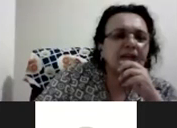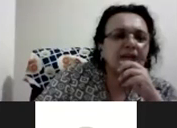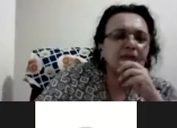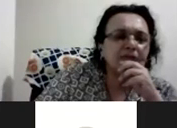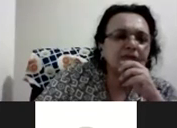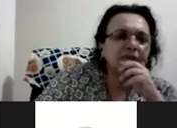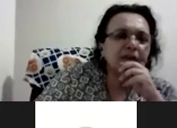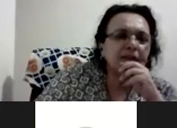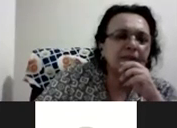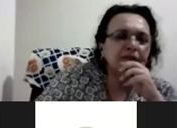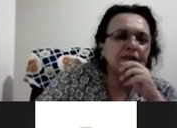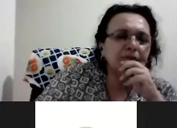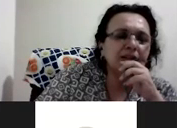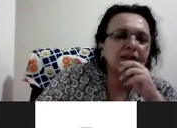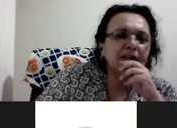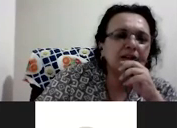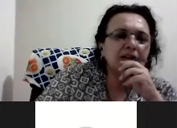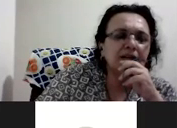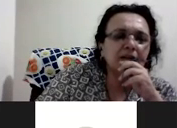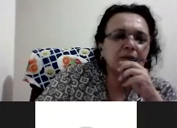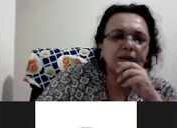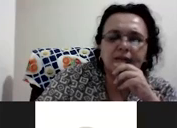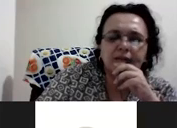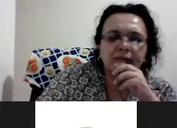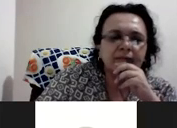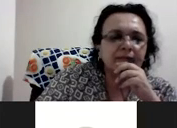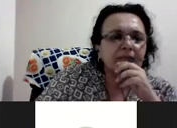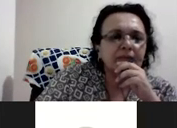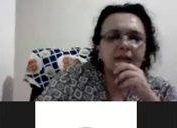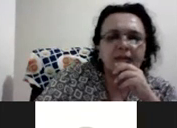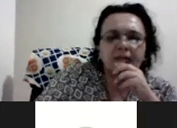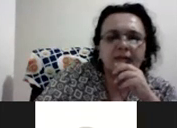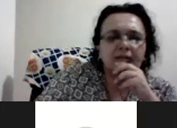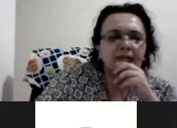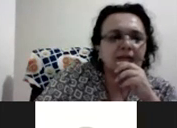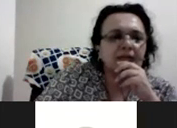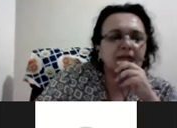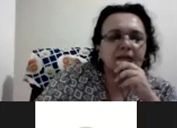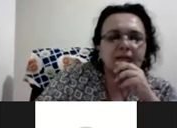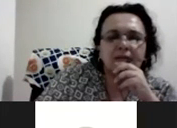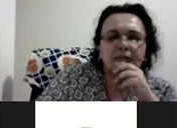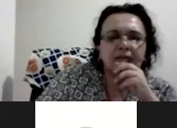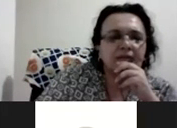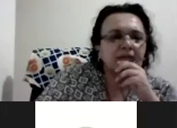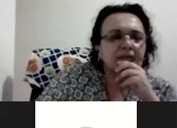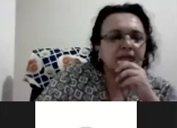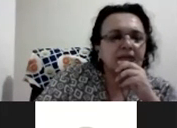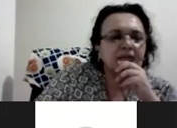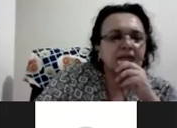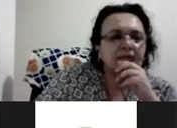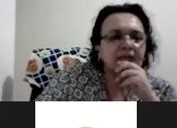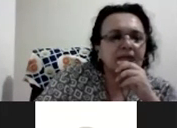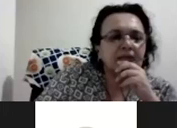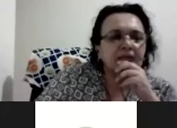¿Verdad? Había menos, había menos material que cubrir. Sí, porque la section